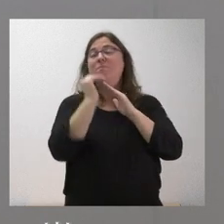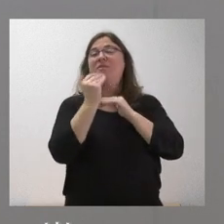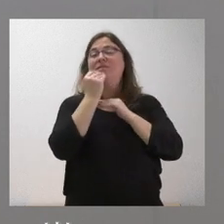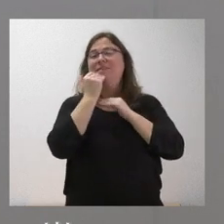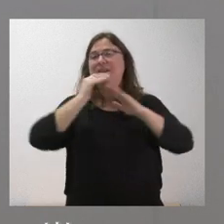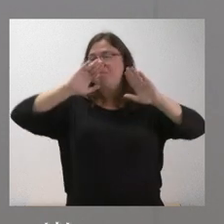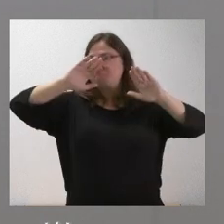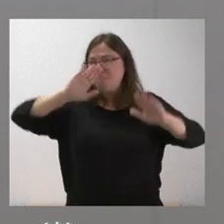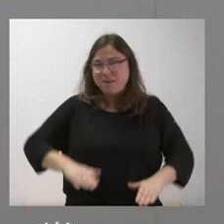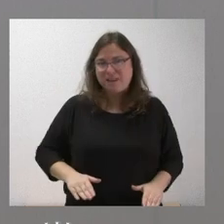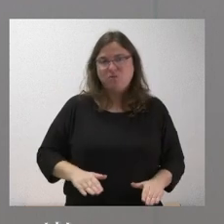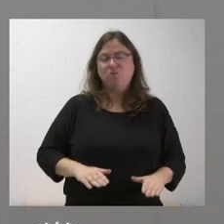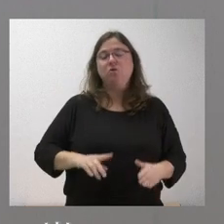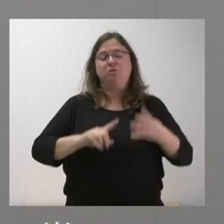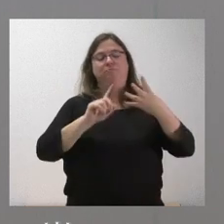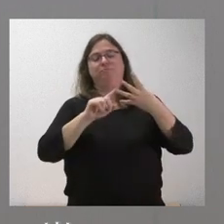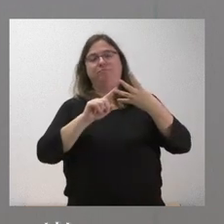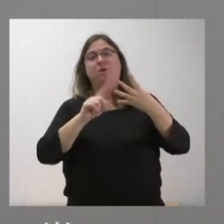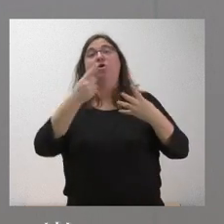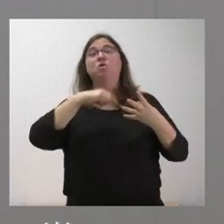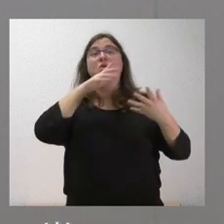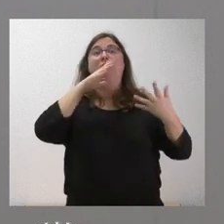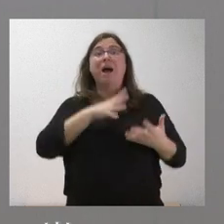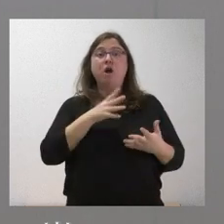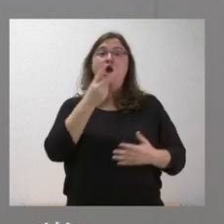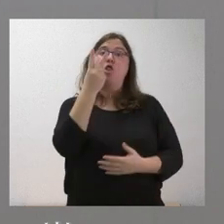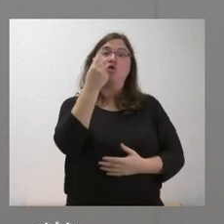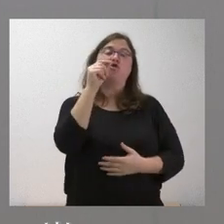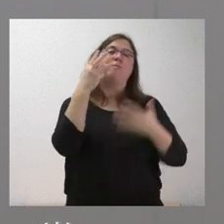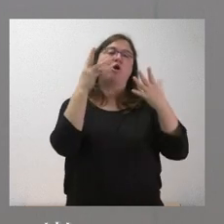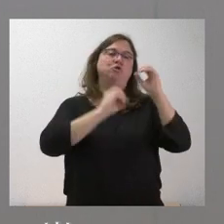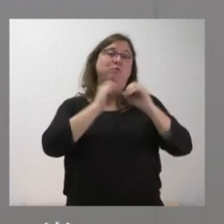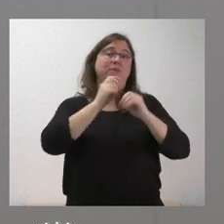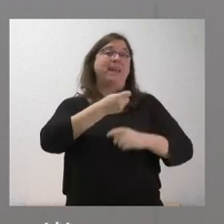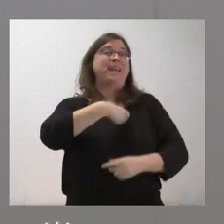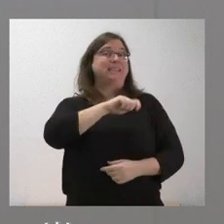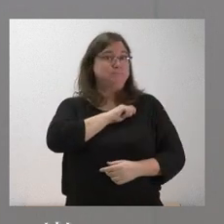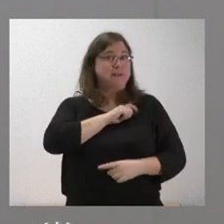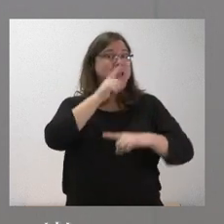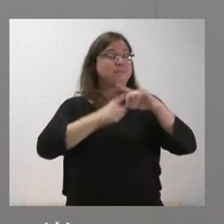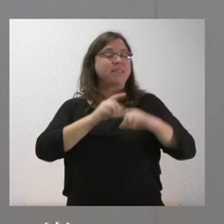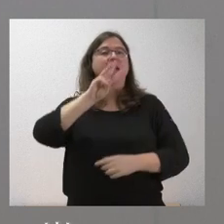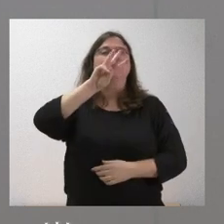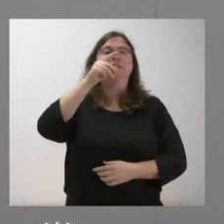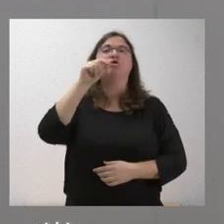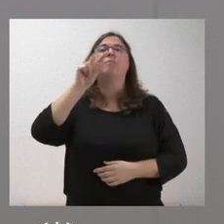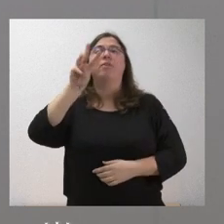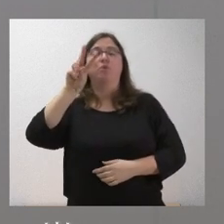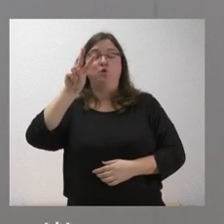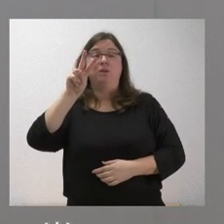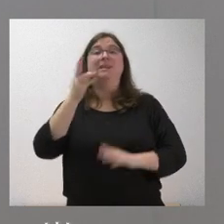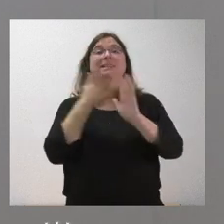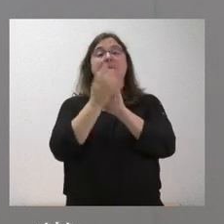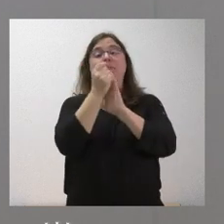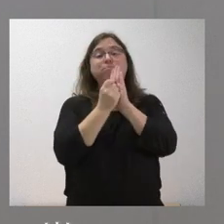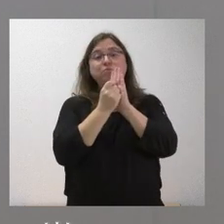dentro del contexto nacional nosotros tenemos ahora una inflación del 2,8 por la media española es el 3,2 por cu décimas menos